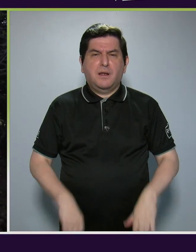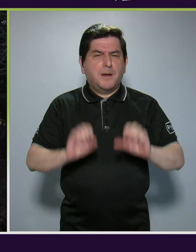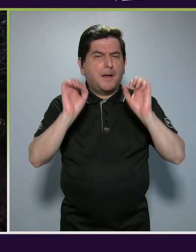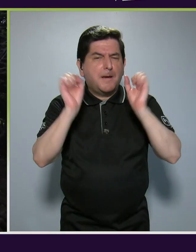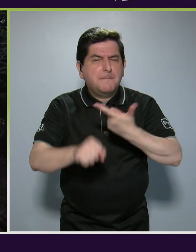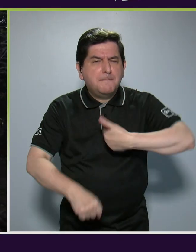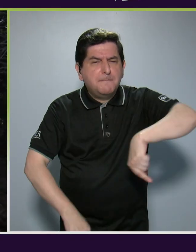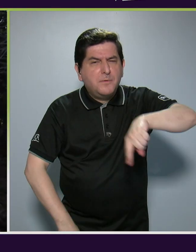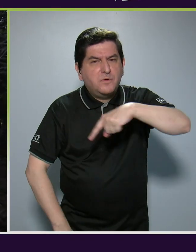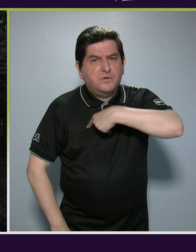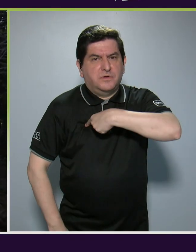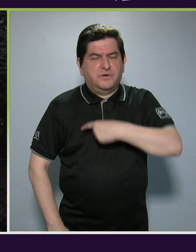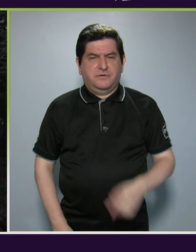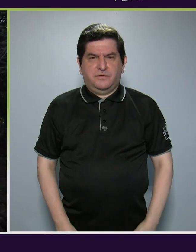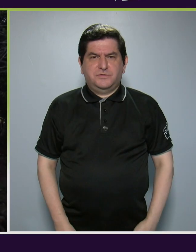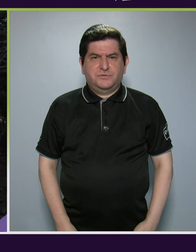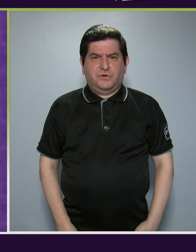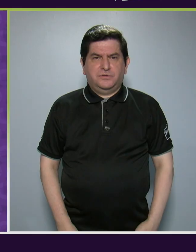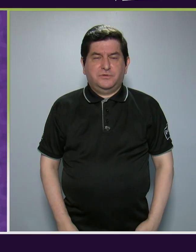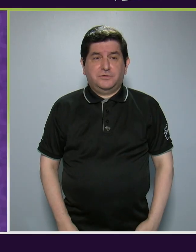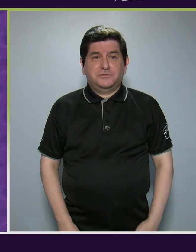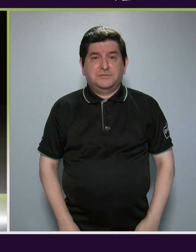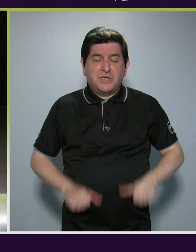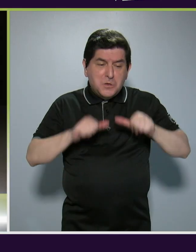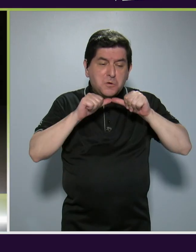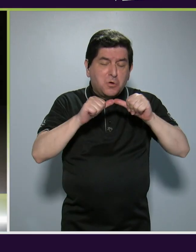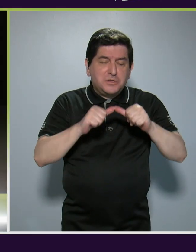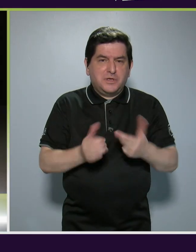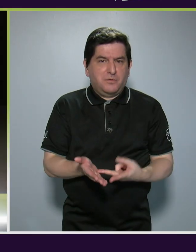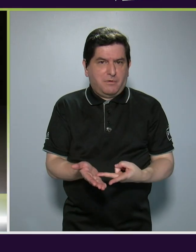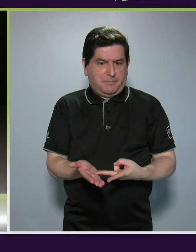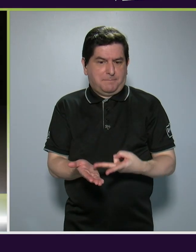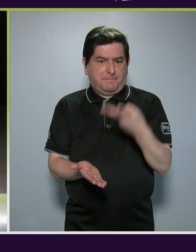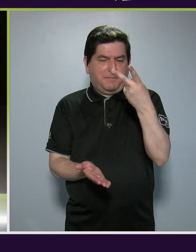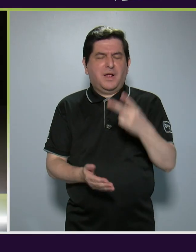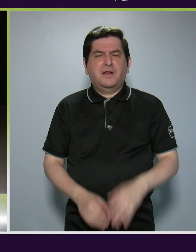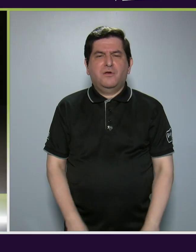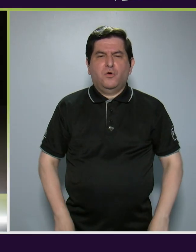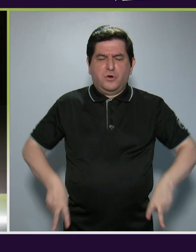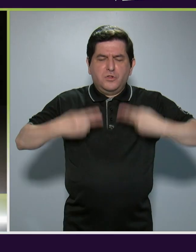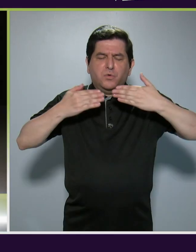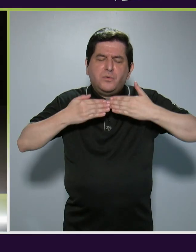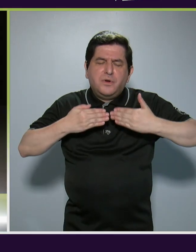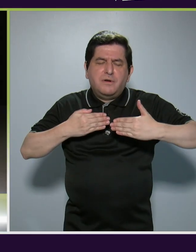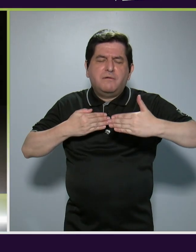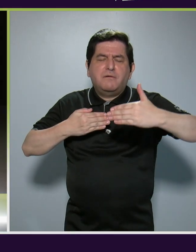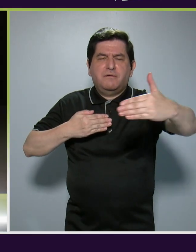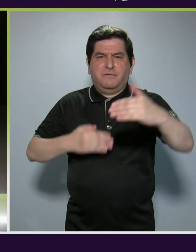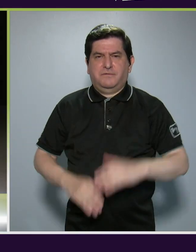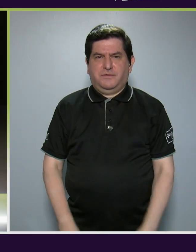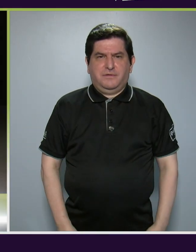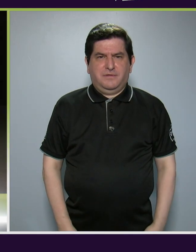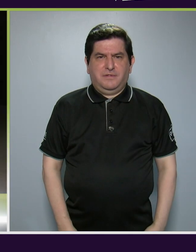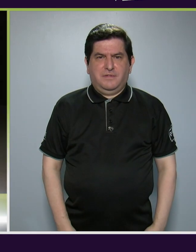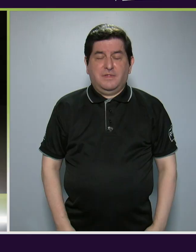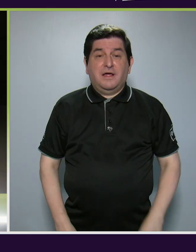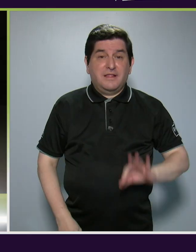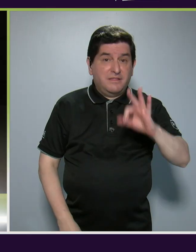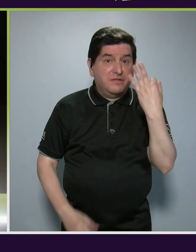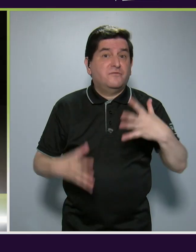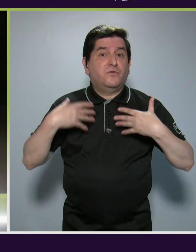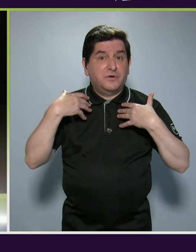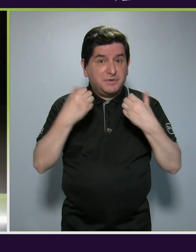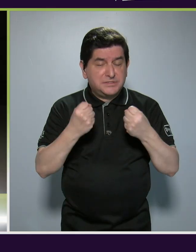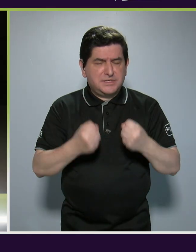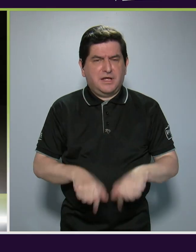pudiéramos preservar, ¿verdad?, como este tesoro de la longevidad y de esta longevidad saludable, ¿verdad? Porque la